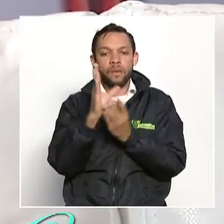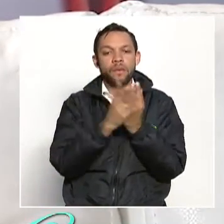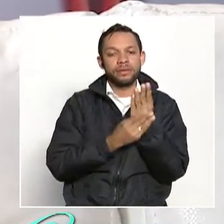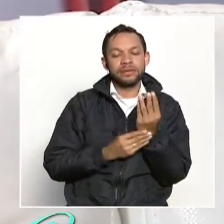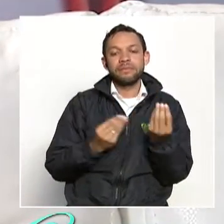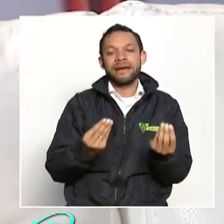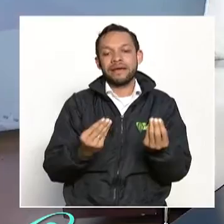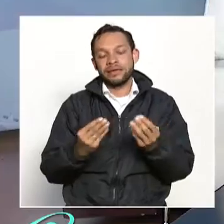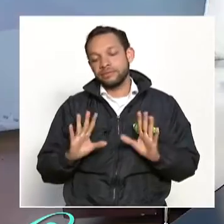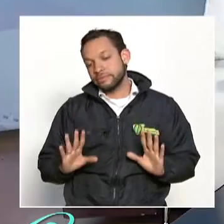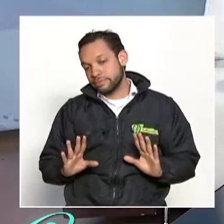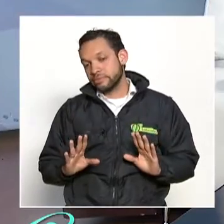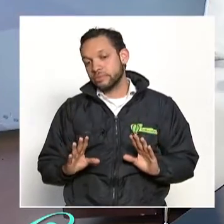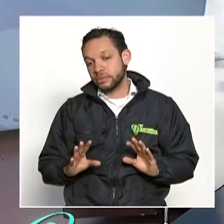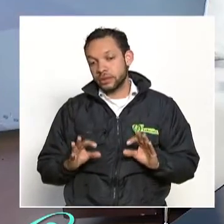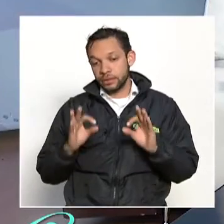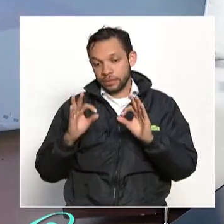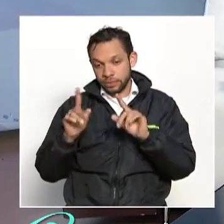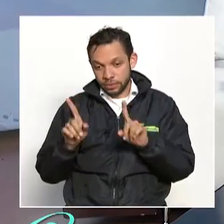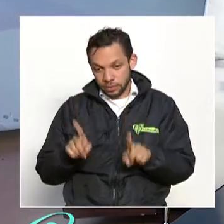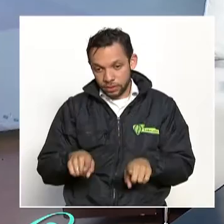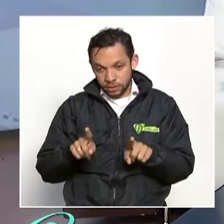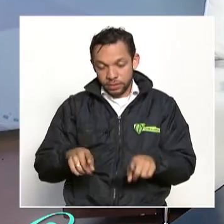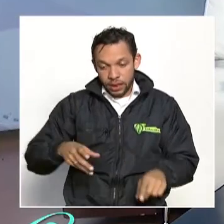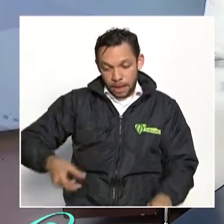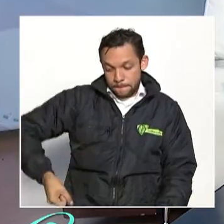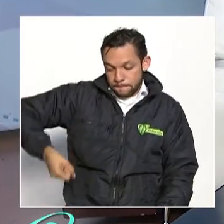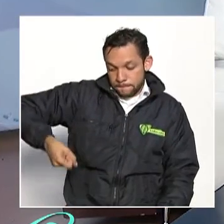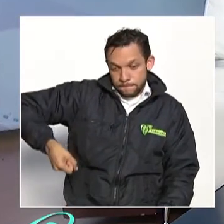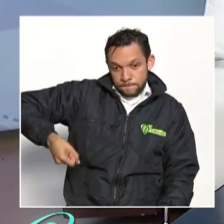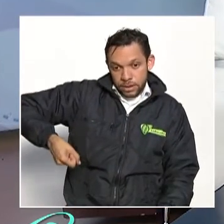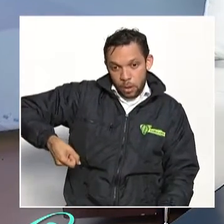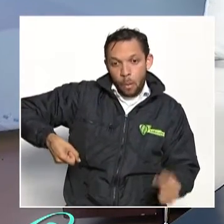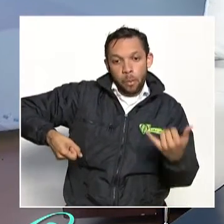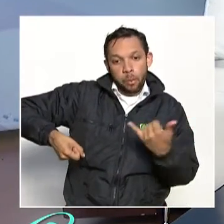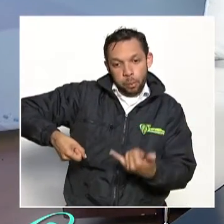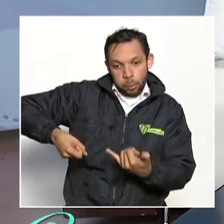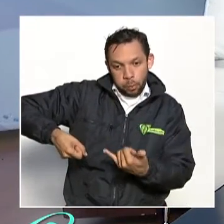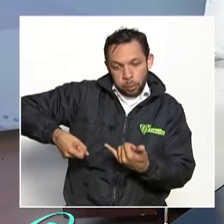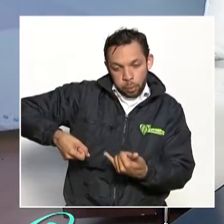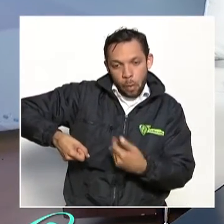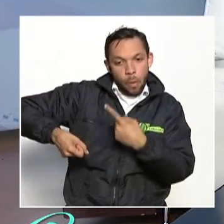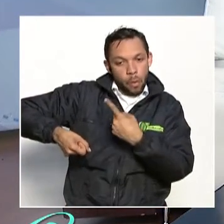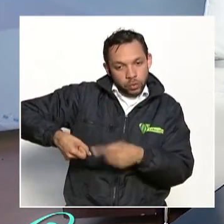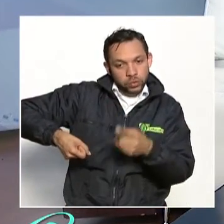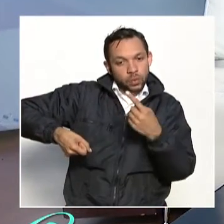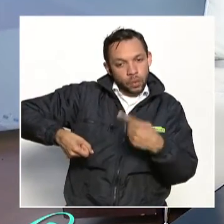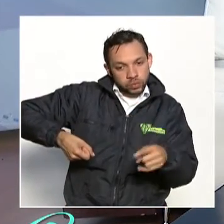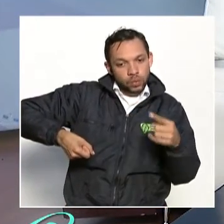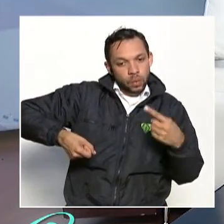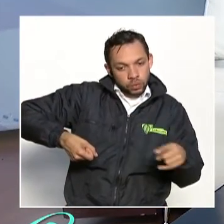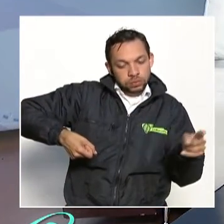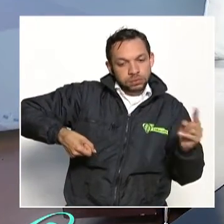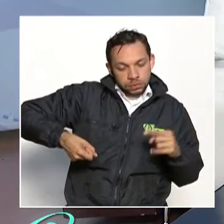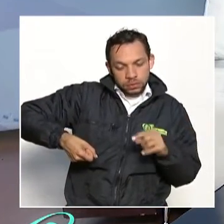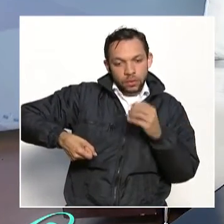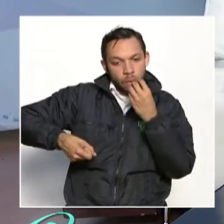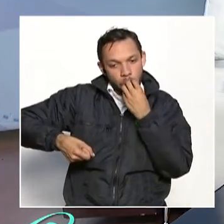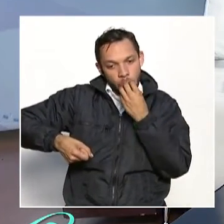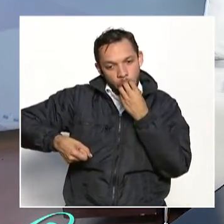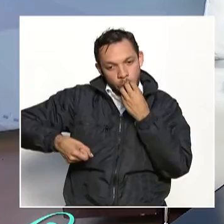el paciente se le da un kit, una maleta donde está una serie de suplementos